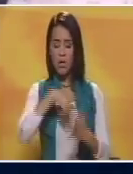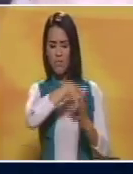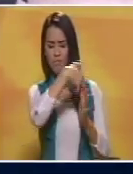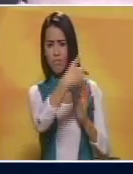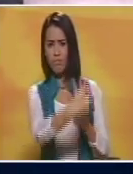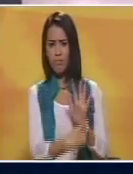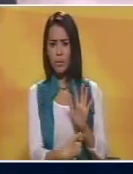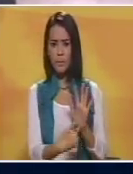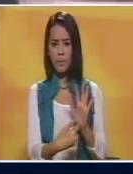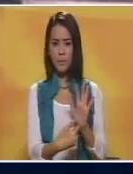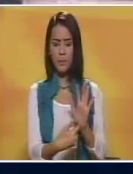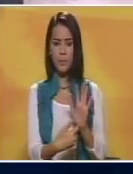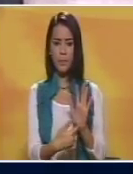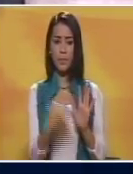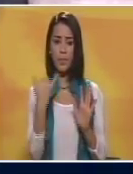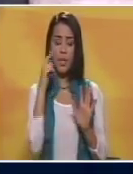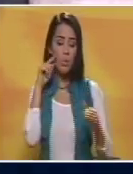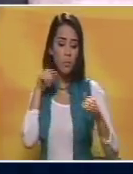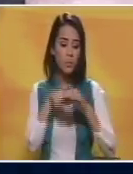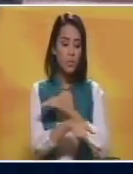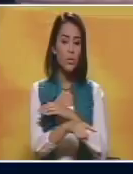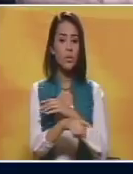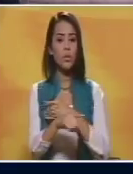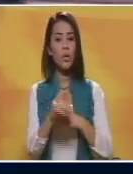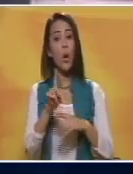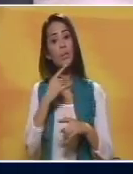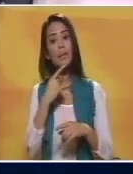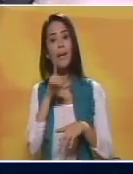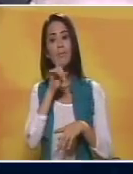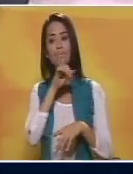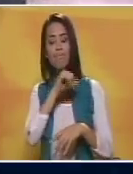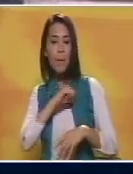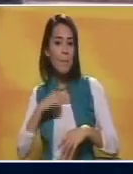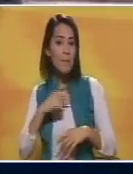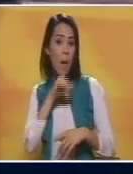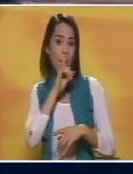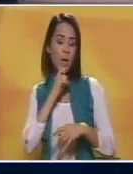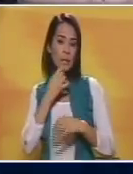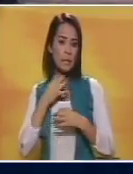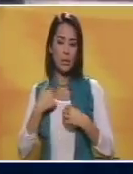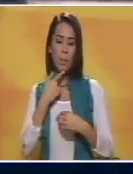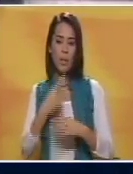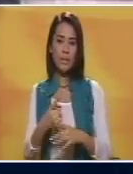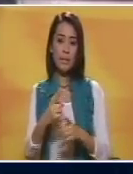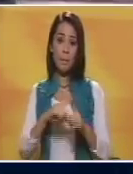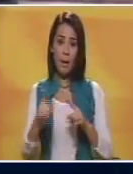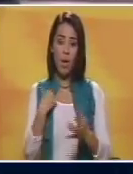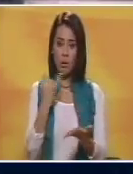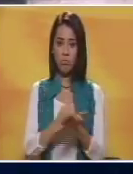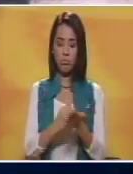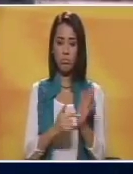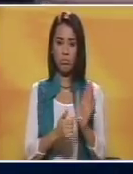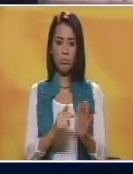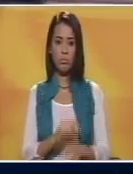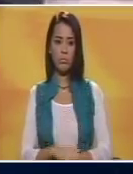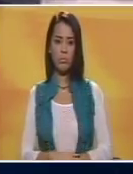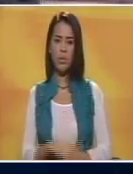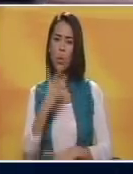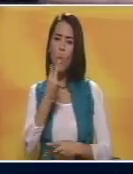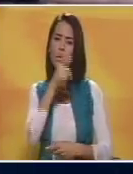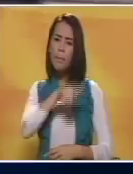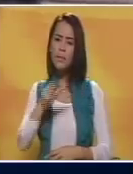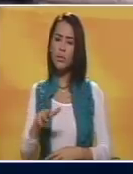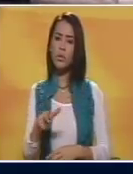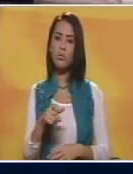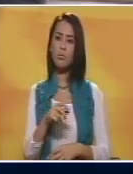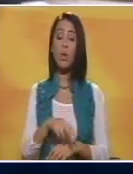ellas lo que se ocupó en el allanamiento, otras que no puedo mencionar porque dañamos los procesos de investigación venideros. ¿Cuántas personas más estarían dentro de ese expediente? ¿Cuántas personas? Por el